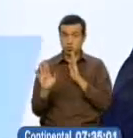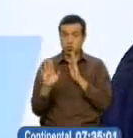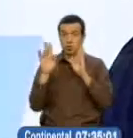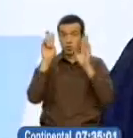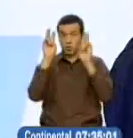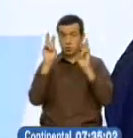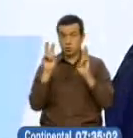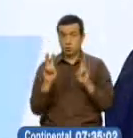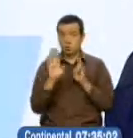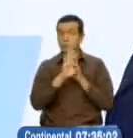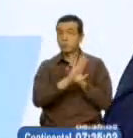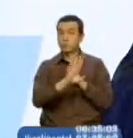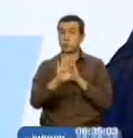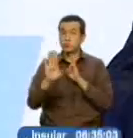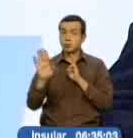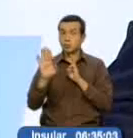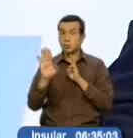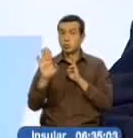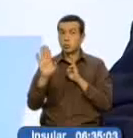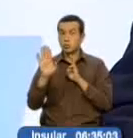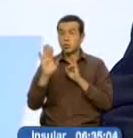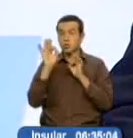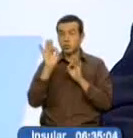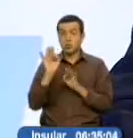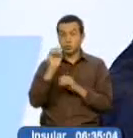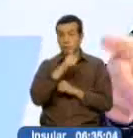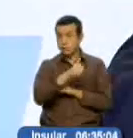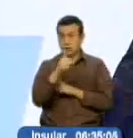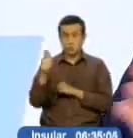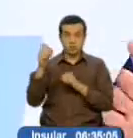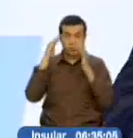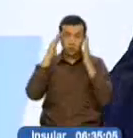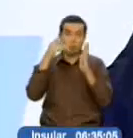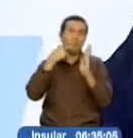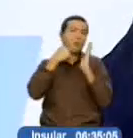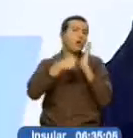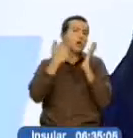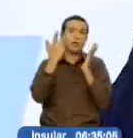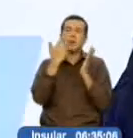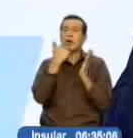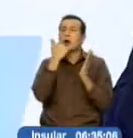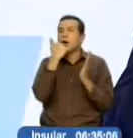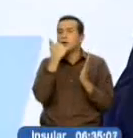temas que deberían ser cubiertos por ellos mismos. Pero, por ejemplo,